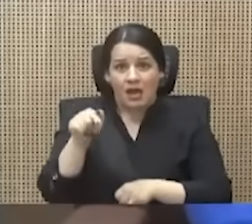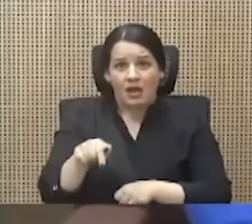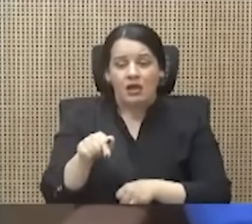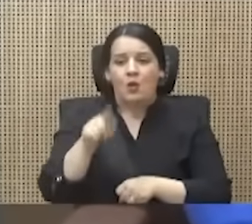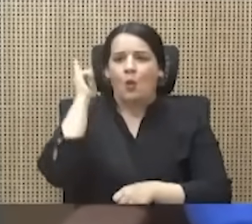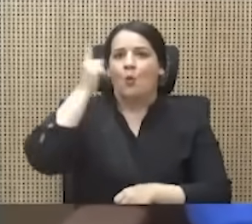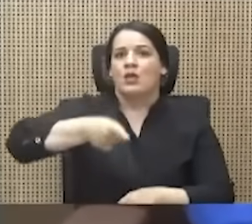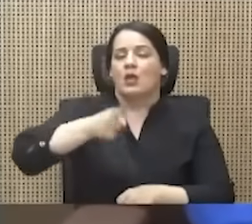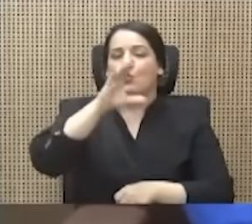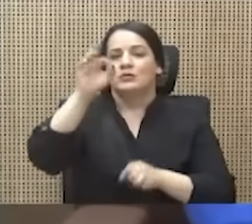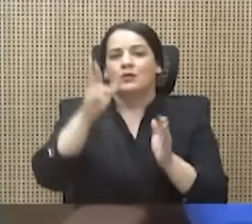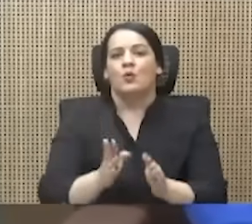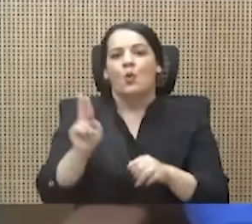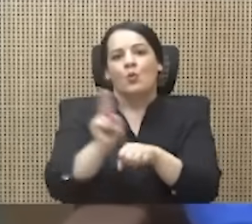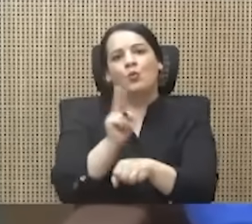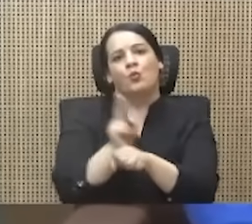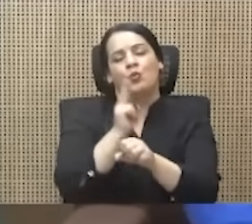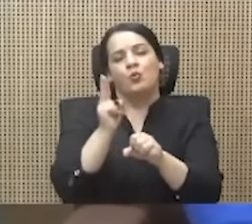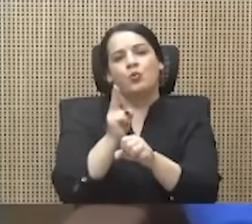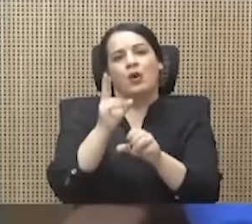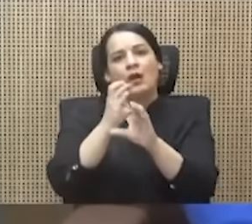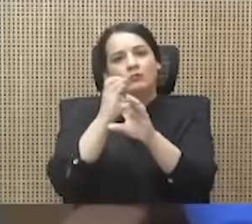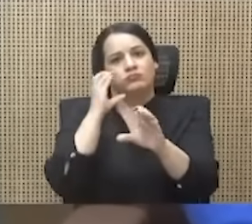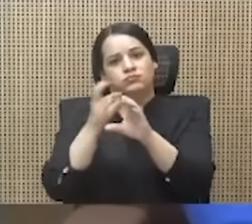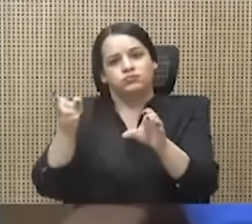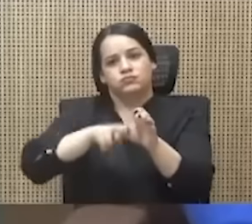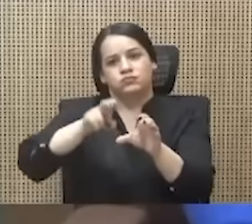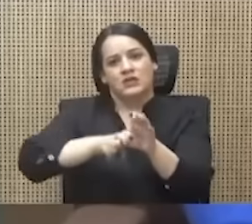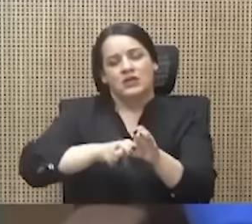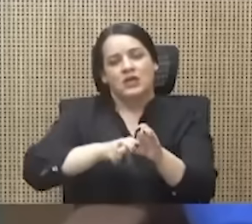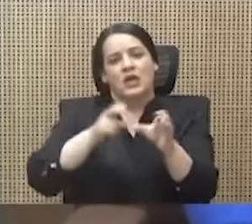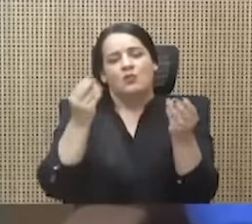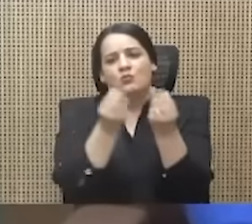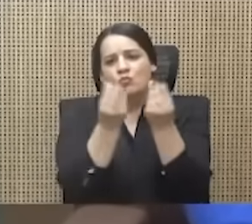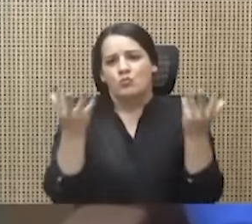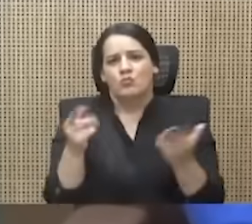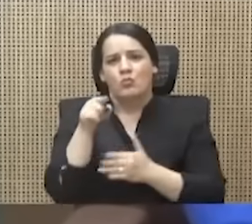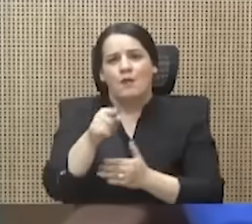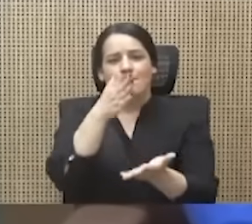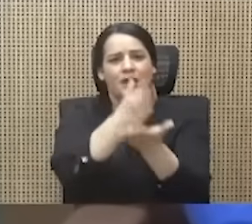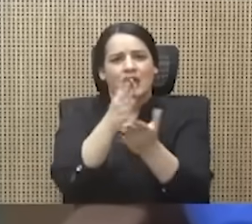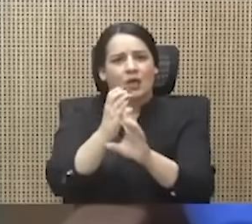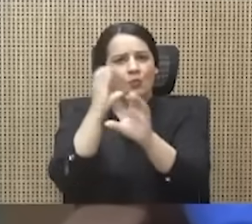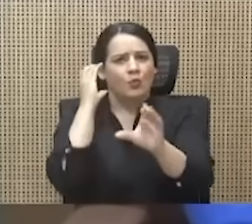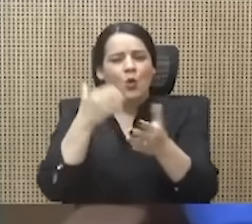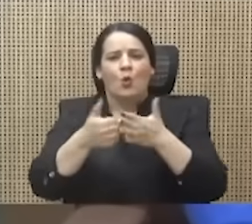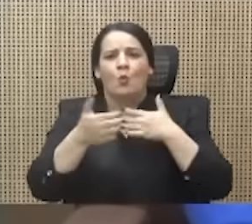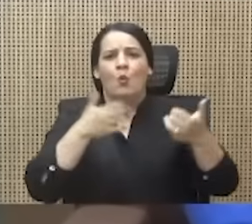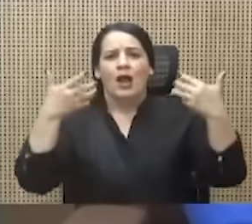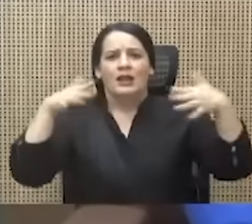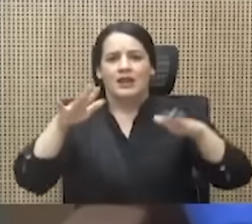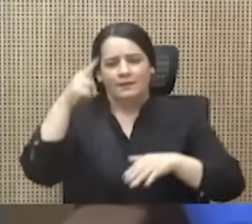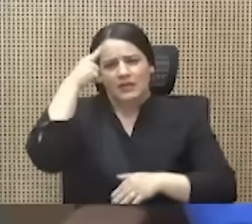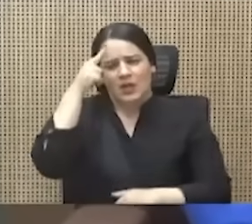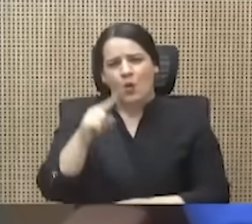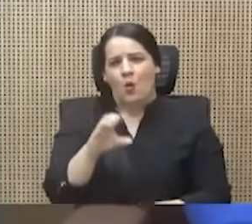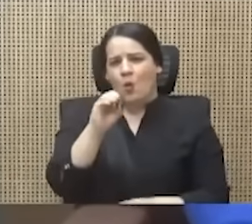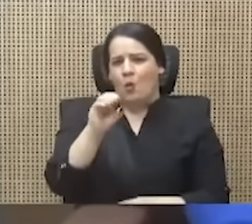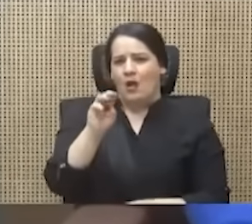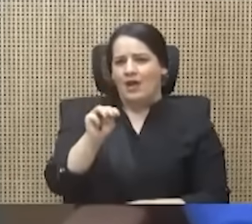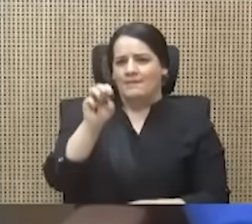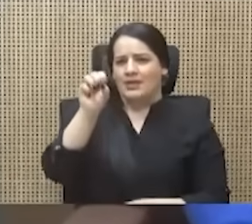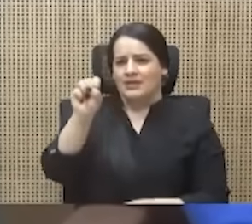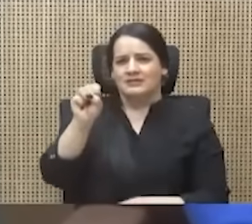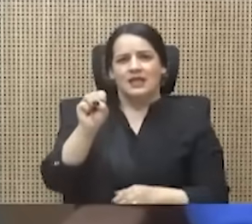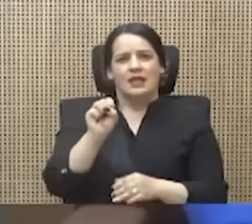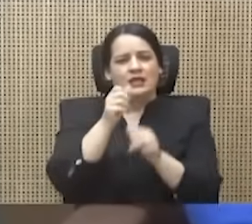transporte público, provocando aglomeraciones en las terminales y paradas de buses. Cualquiera pensaría que un organismo como la OMS basa sus